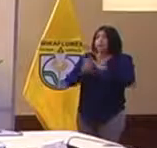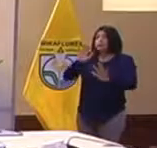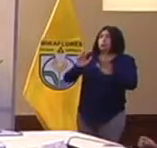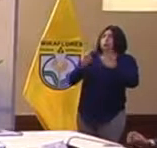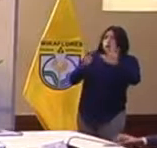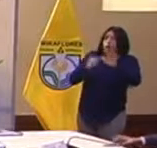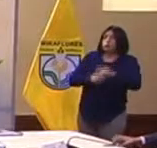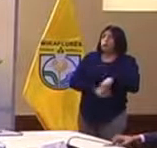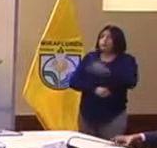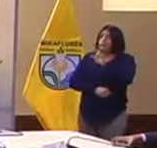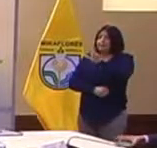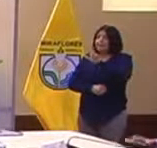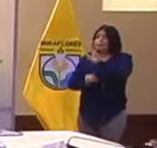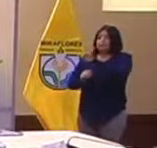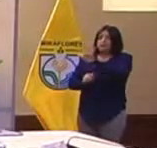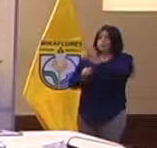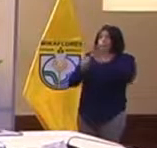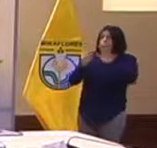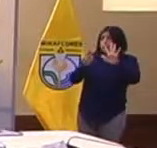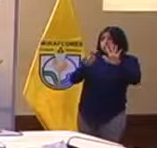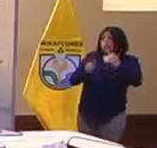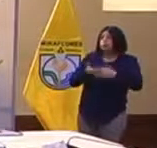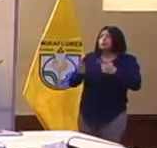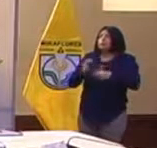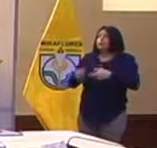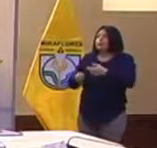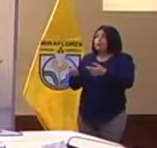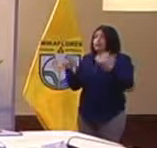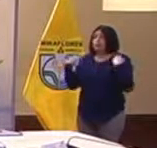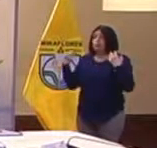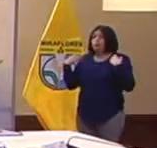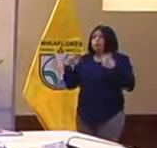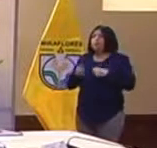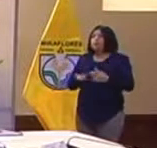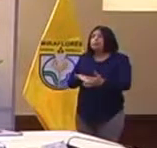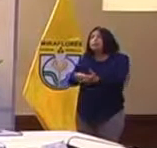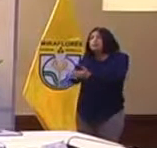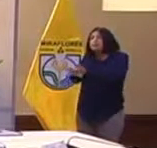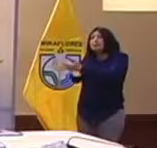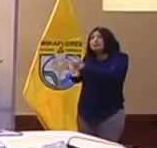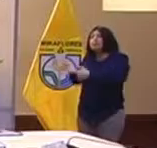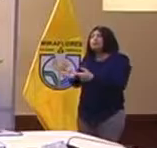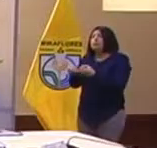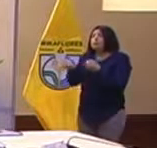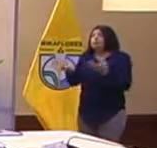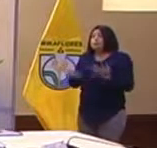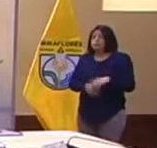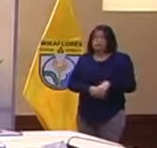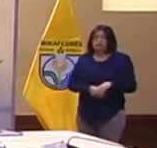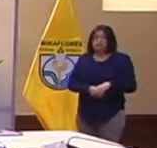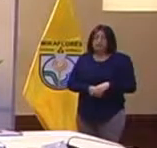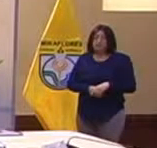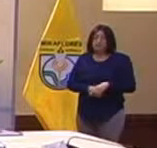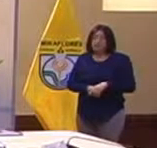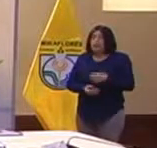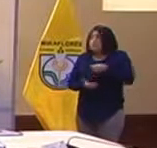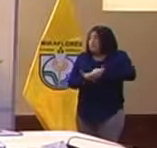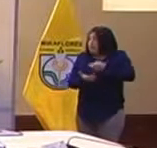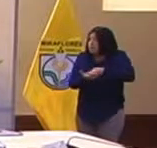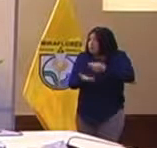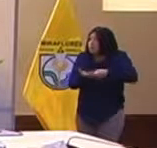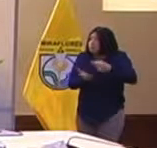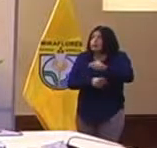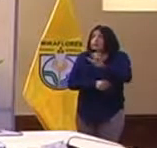y 352 de la Gerencia de Administración Tributaria, informando sobre los resultados de gestión en recaudación tributaria